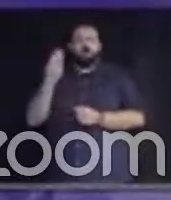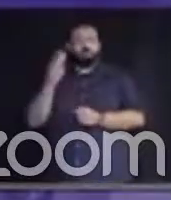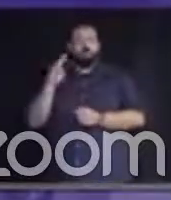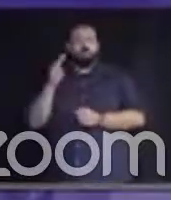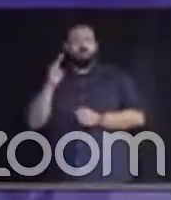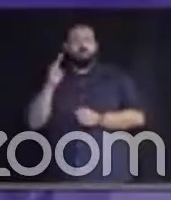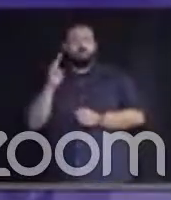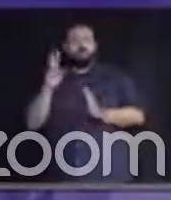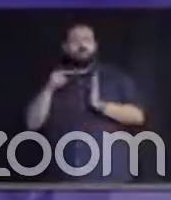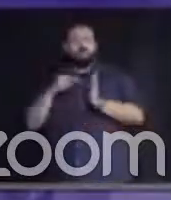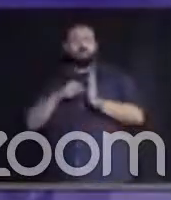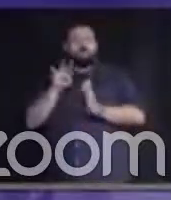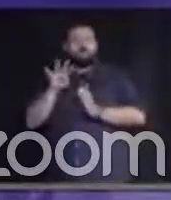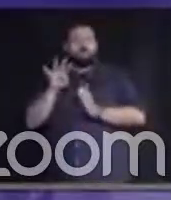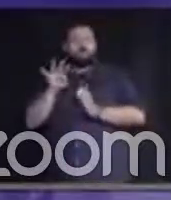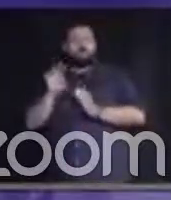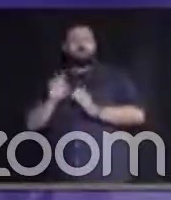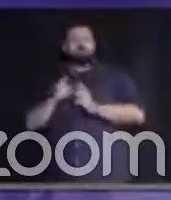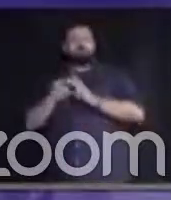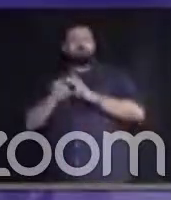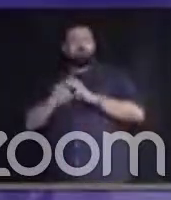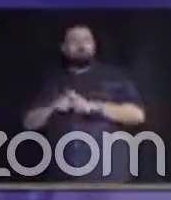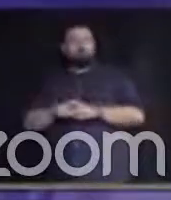en mayo del